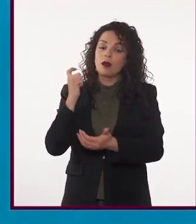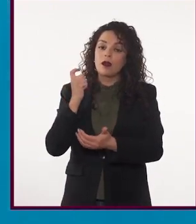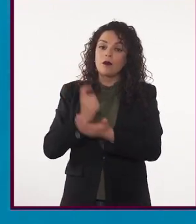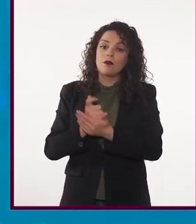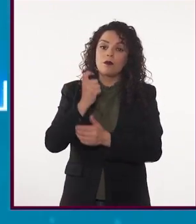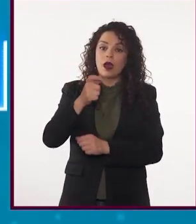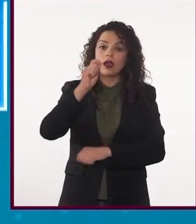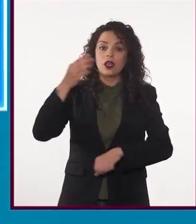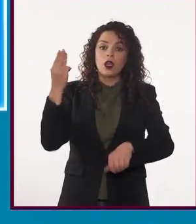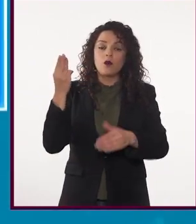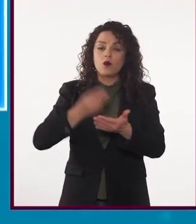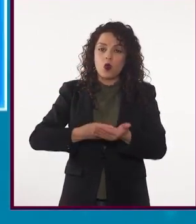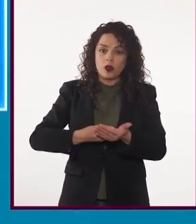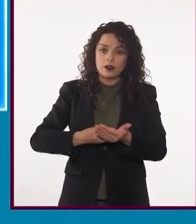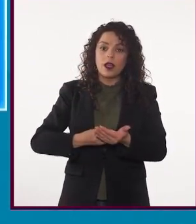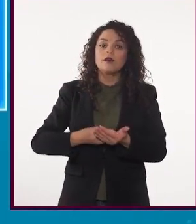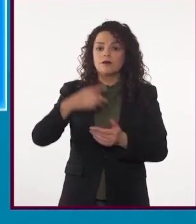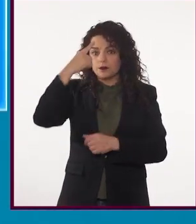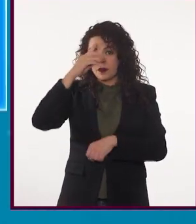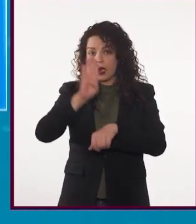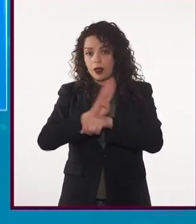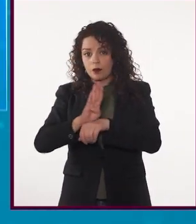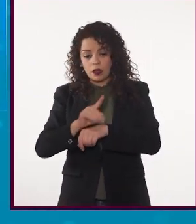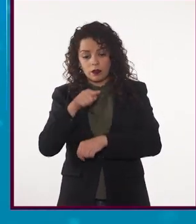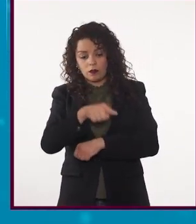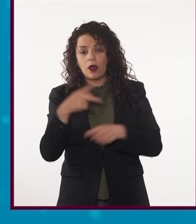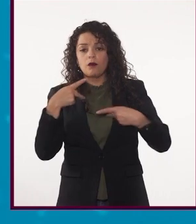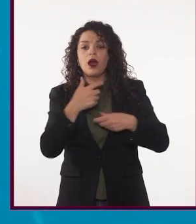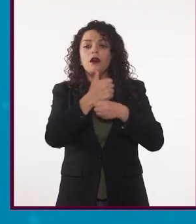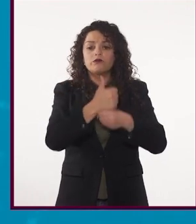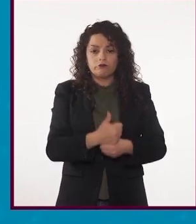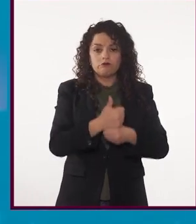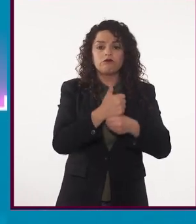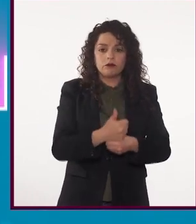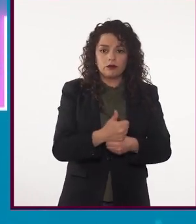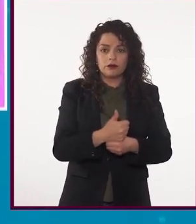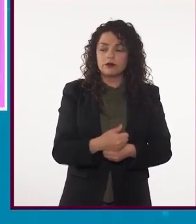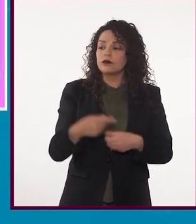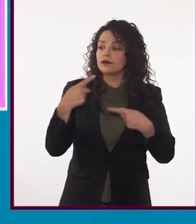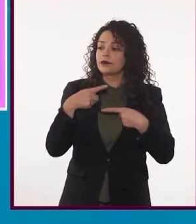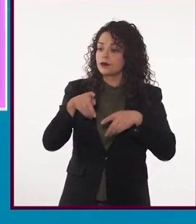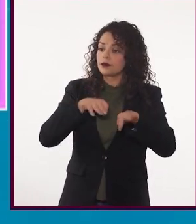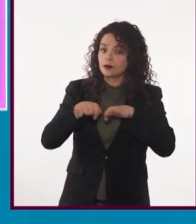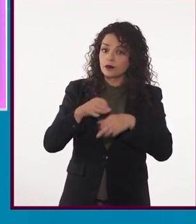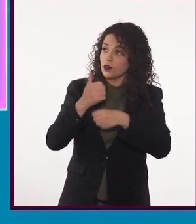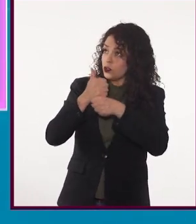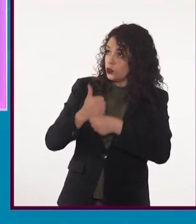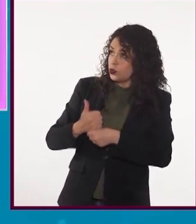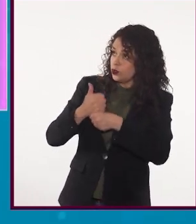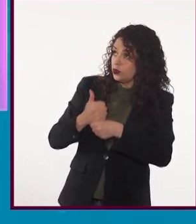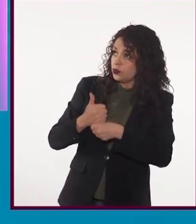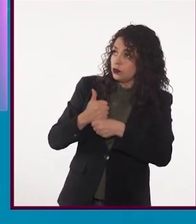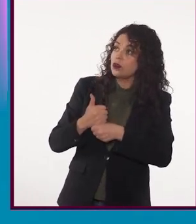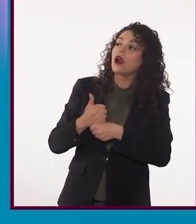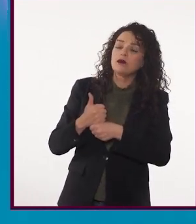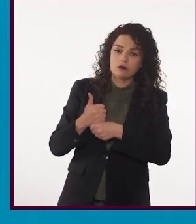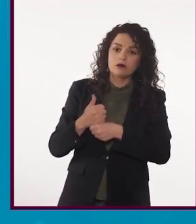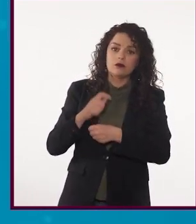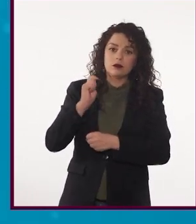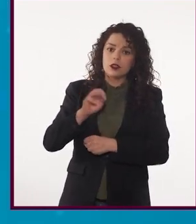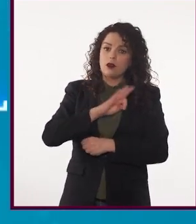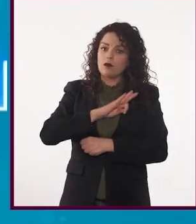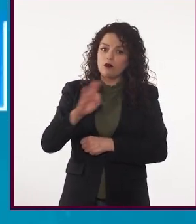y la relación laboral se rescinda en favor de la persona agredida. Un trabajador que incurra en acoso sexual puede